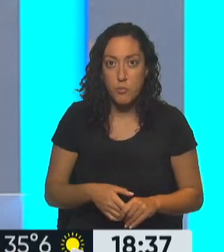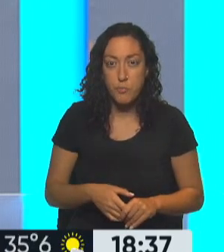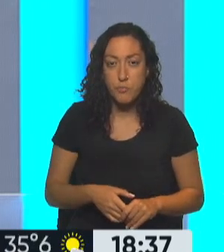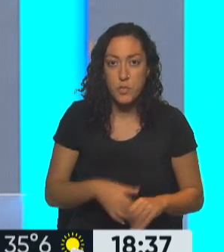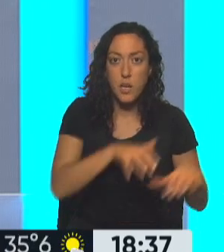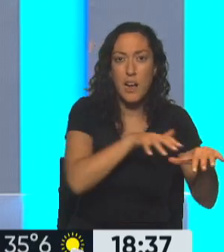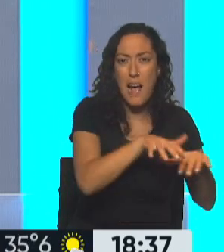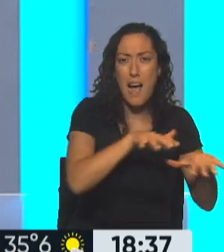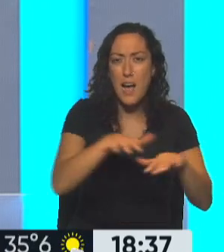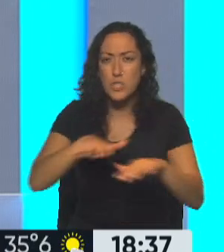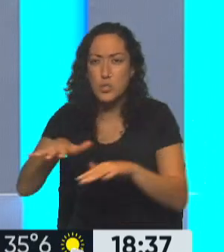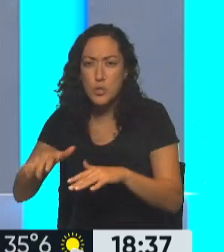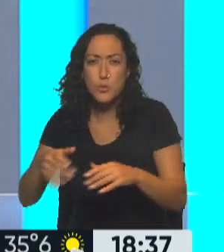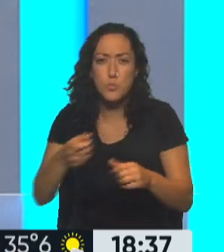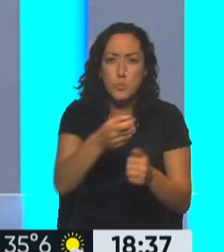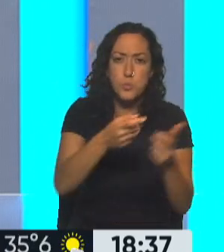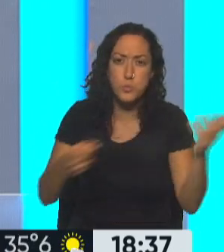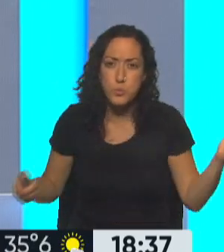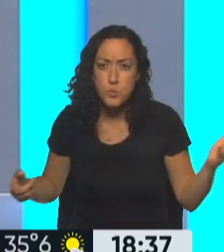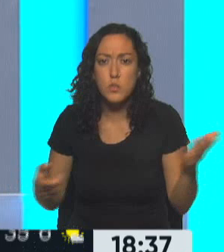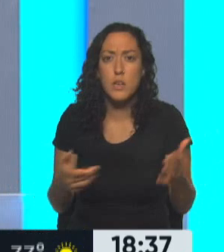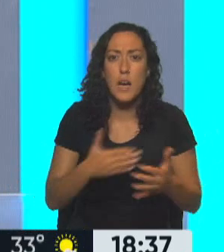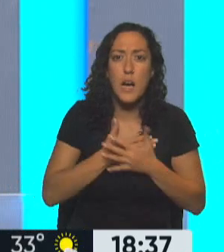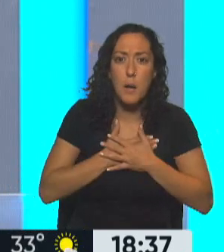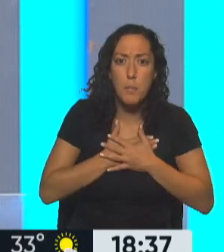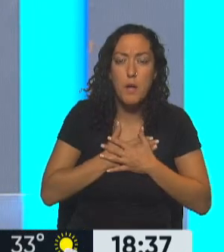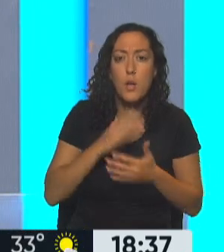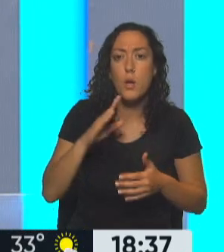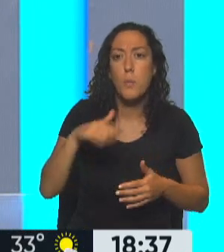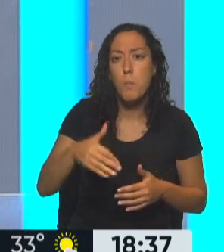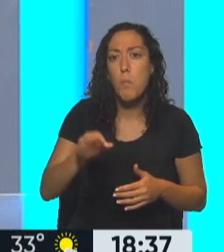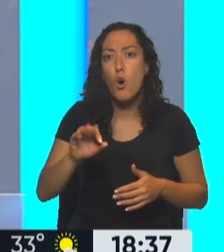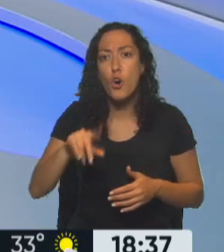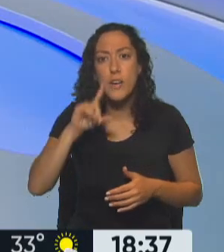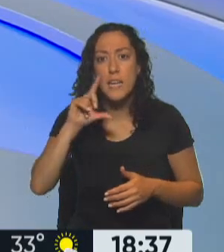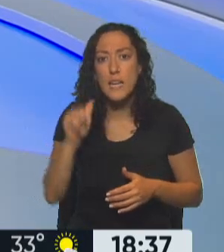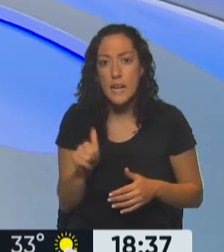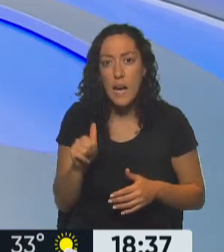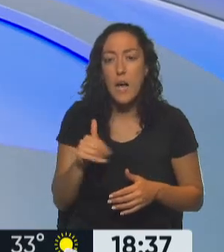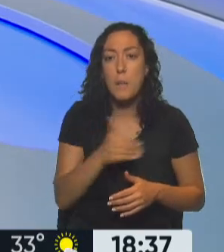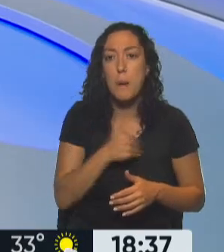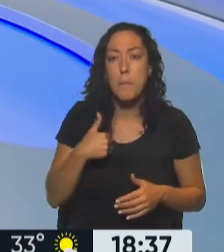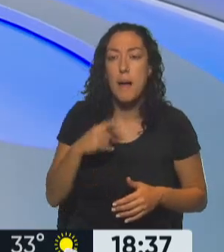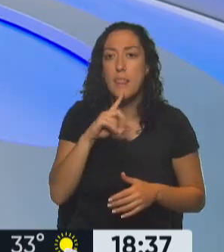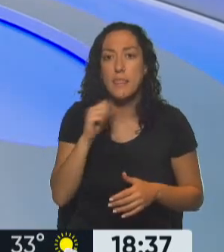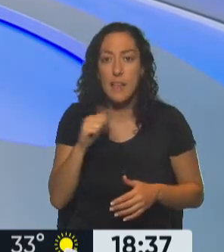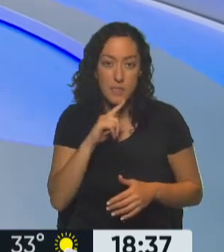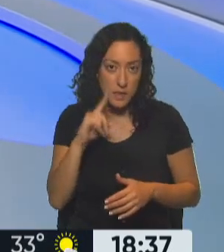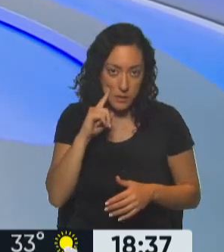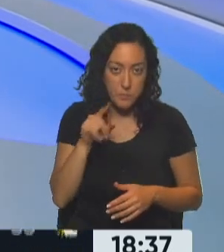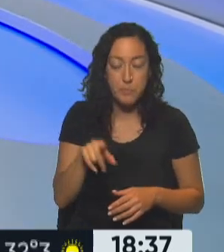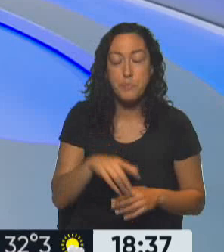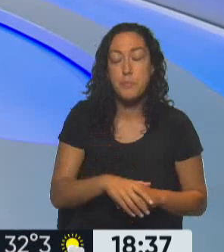casos. Nuestra amada Mónica Botega tenía madre de Tati Pontiroli, tenía una